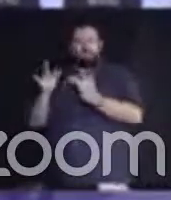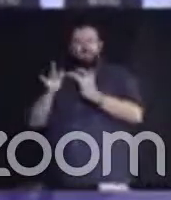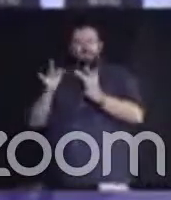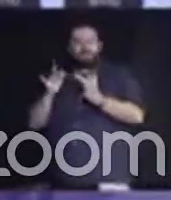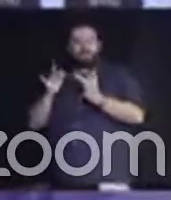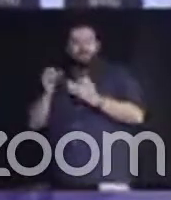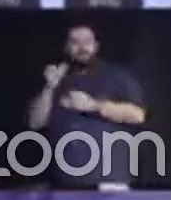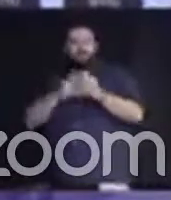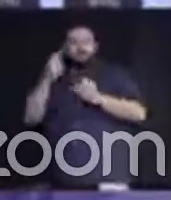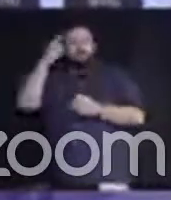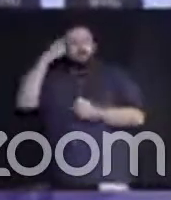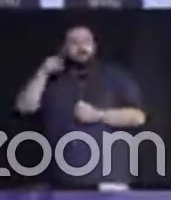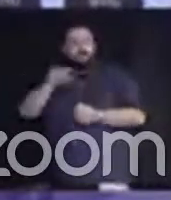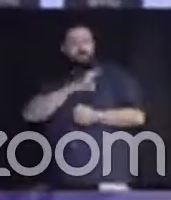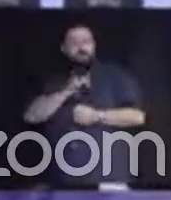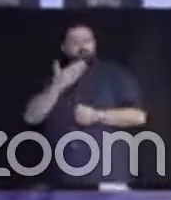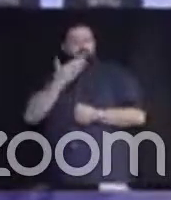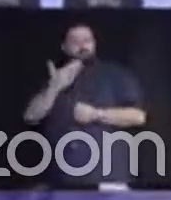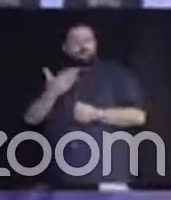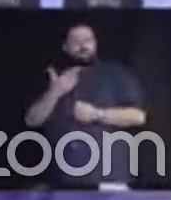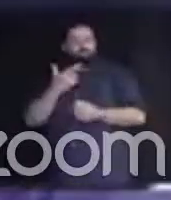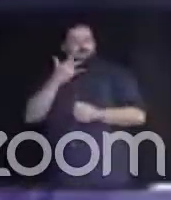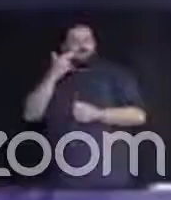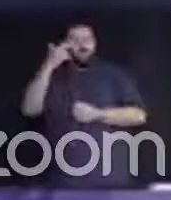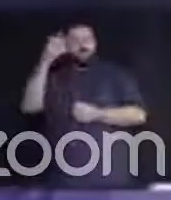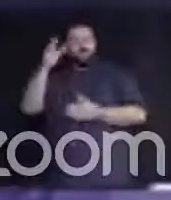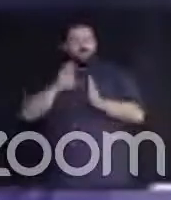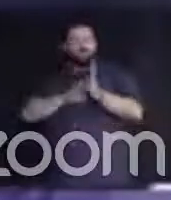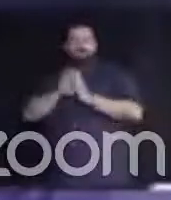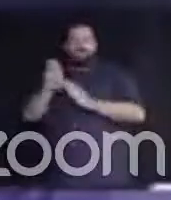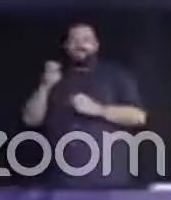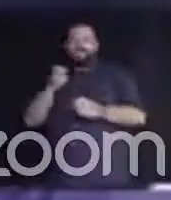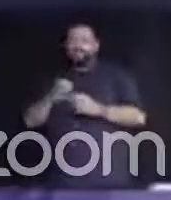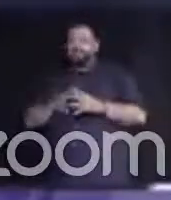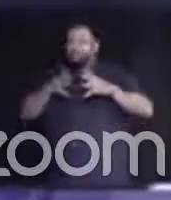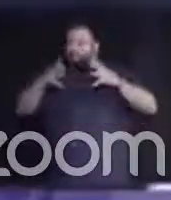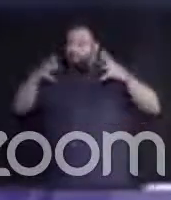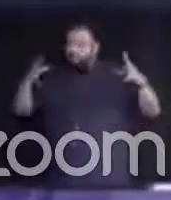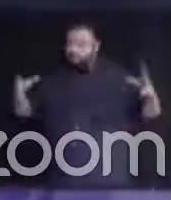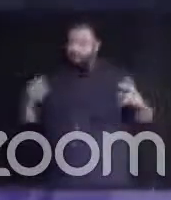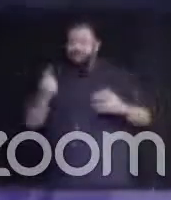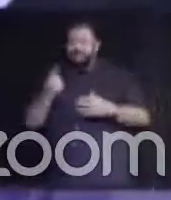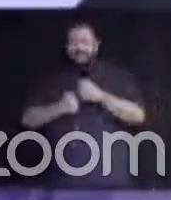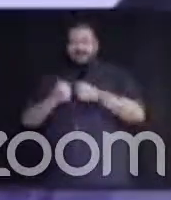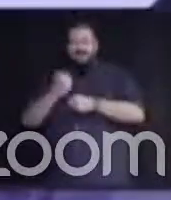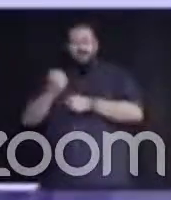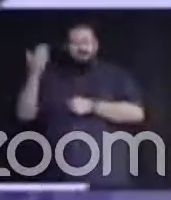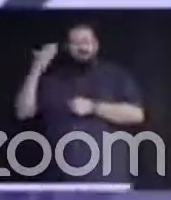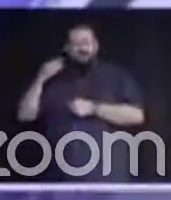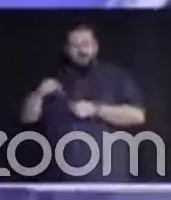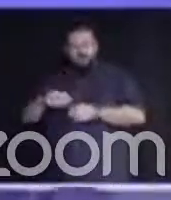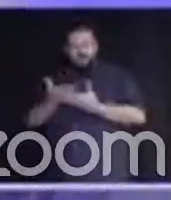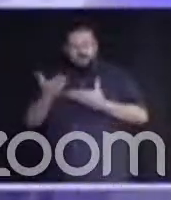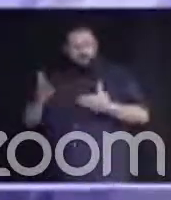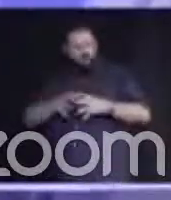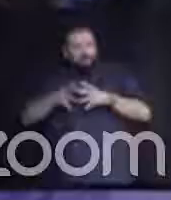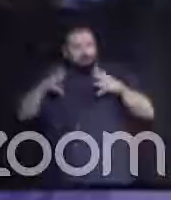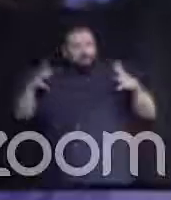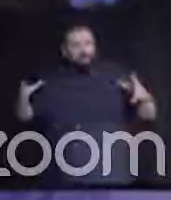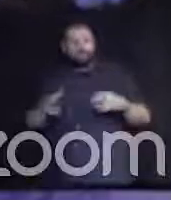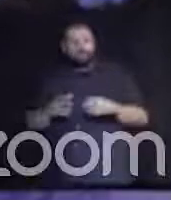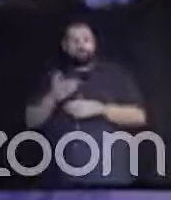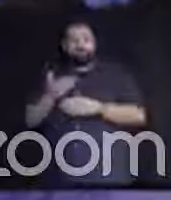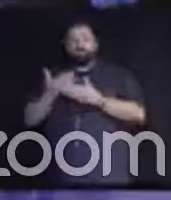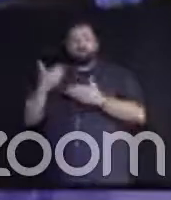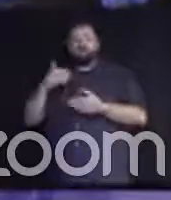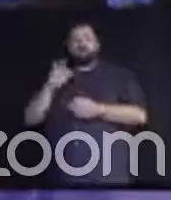un objetivo, que logremos mayor cantidad de conexiones que el año pasado. ¿Estamos? Bien, entonces, antes de decirles